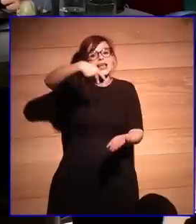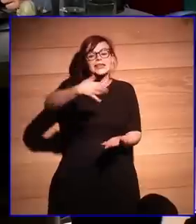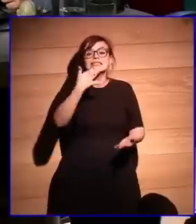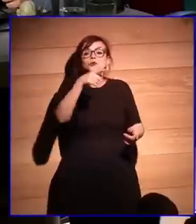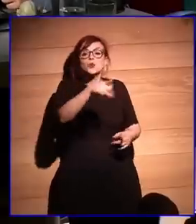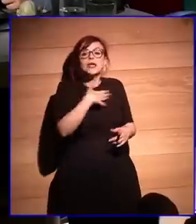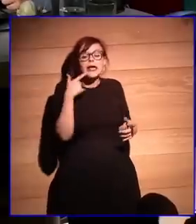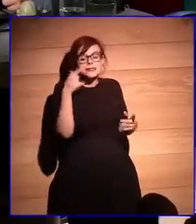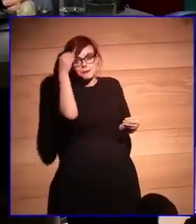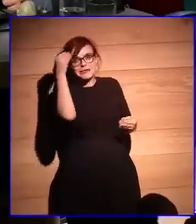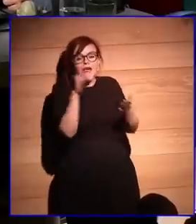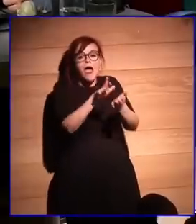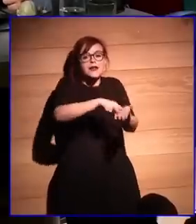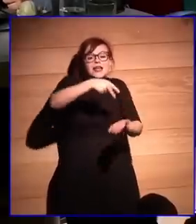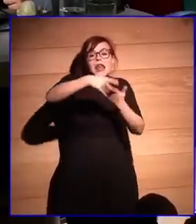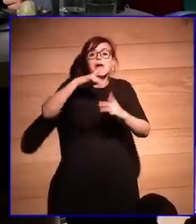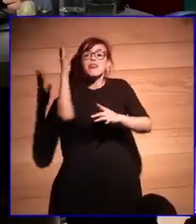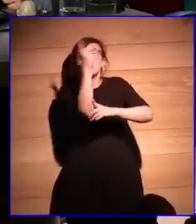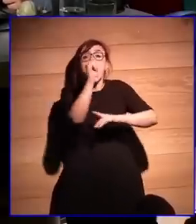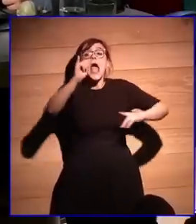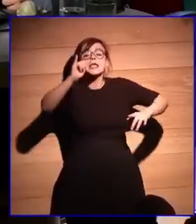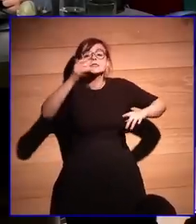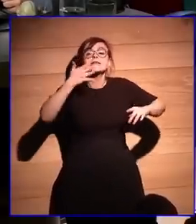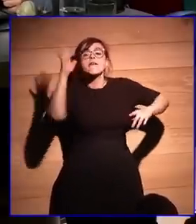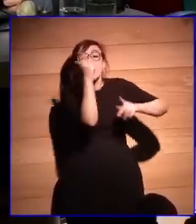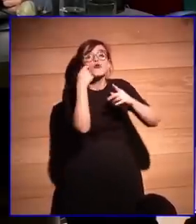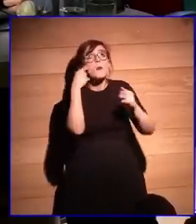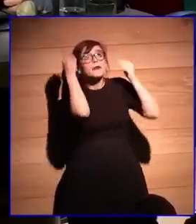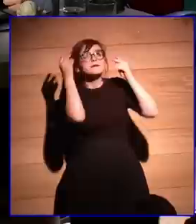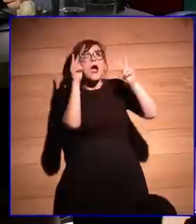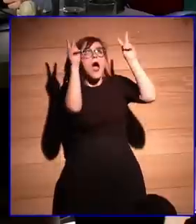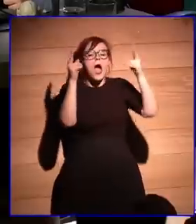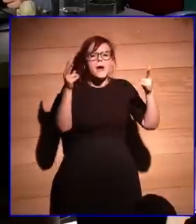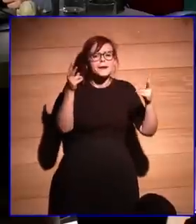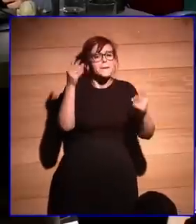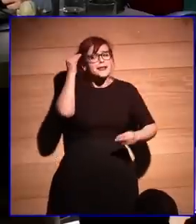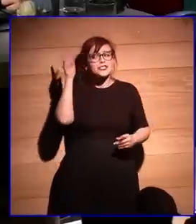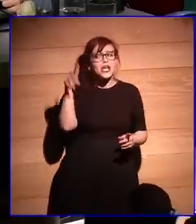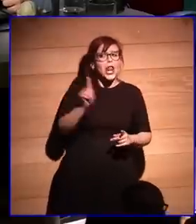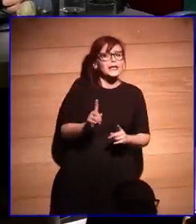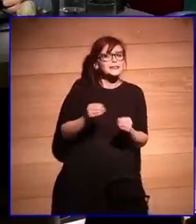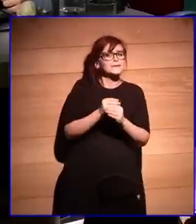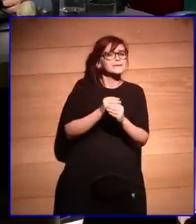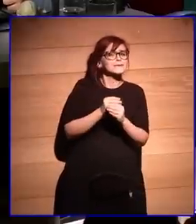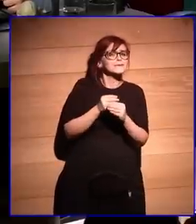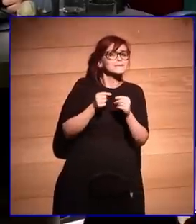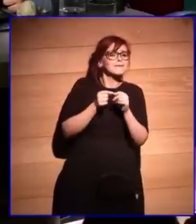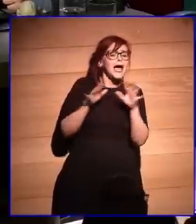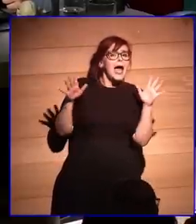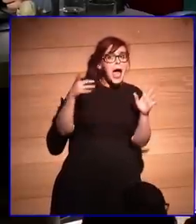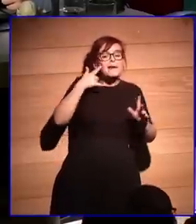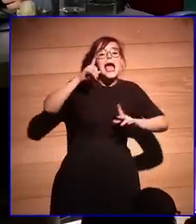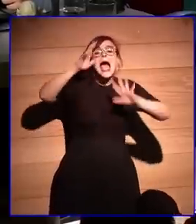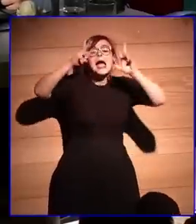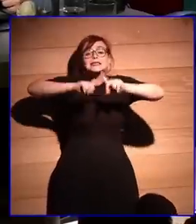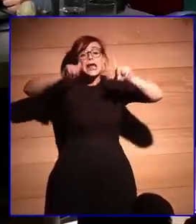tú crees que te reencarnas. O sea, el cielo existe si tú crees que existe el cielo. No hay más. Creo que no va así. Bueno, la estadística